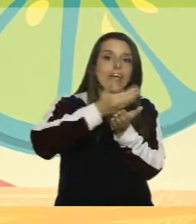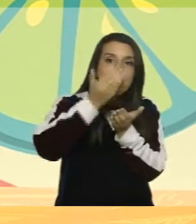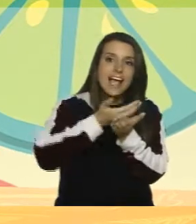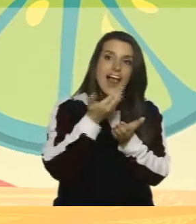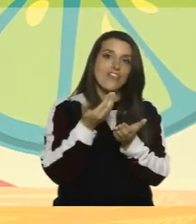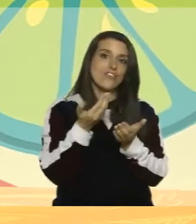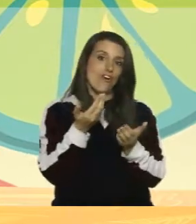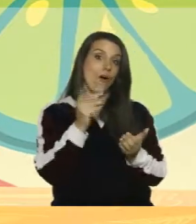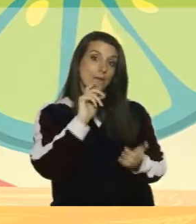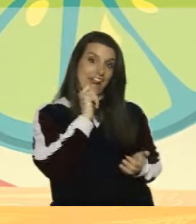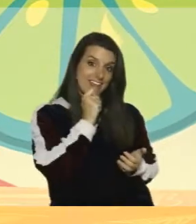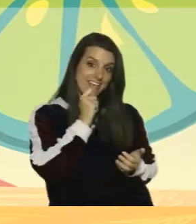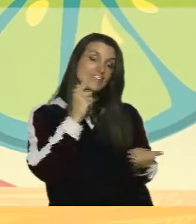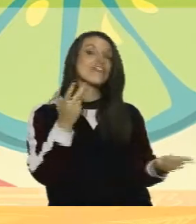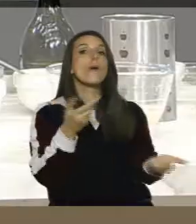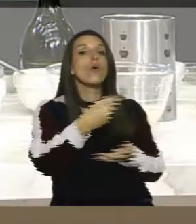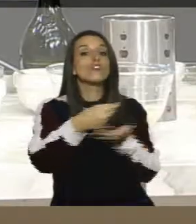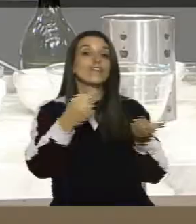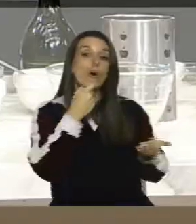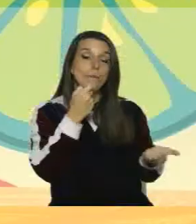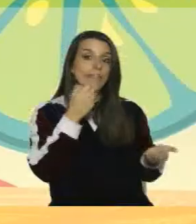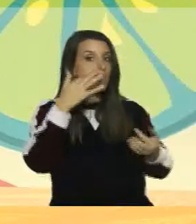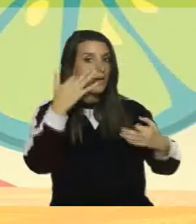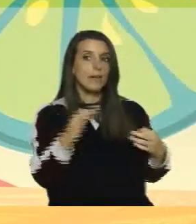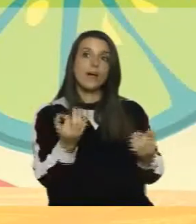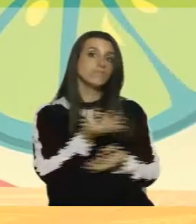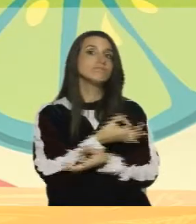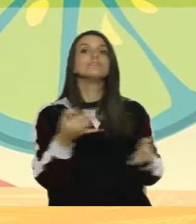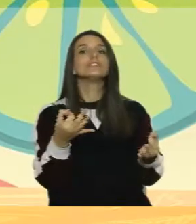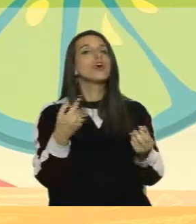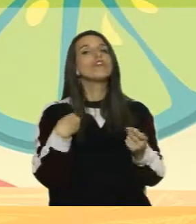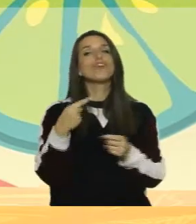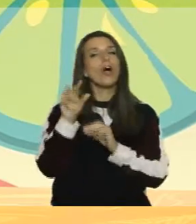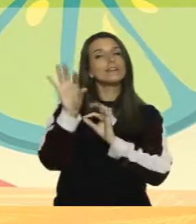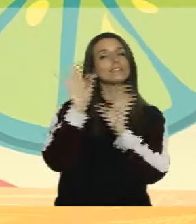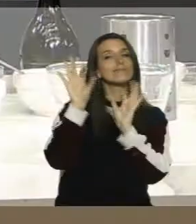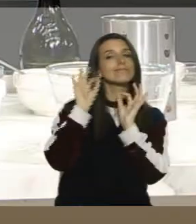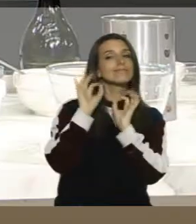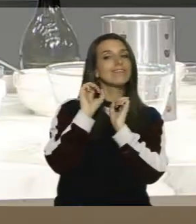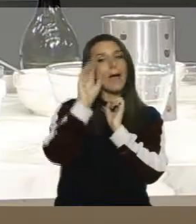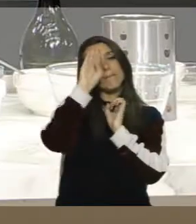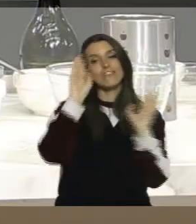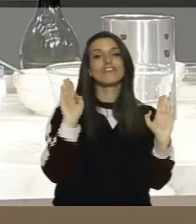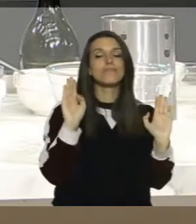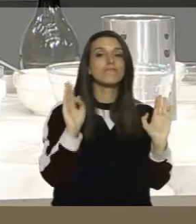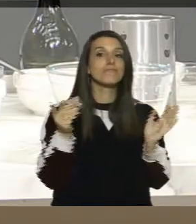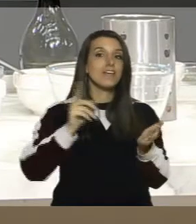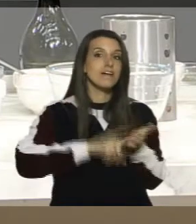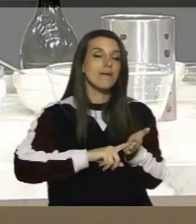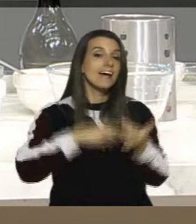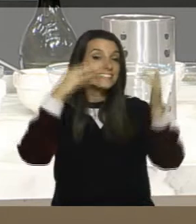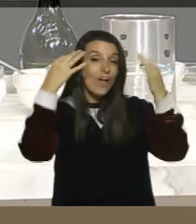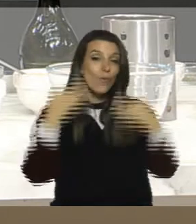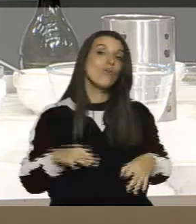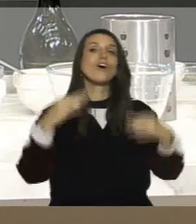tan fuerte la salsa de tomate. Está buenísimo, me encanta. Y la verdad que una maravilla, sigo tomando mi tip. Y aparte,